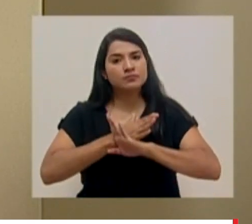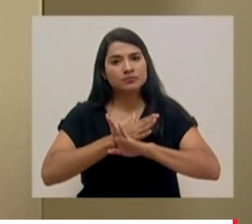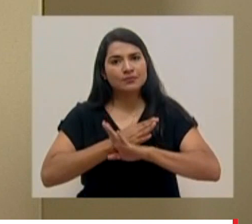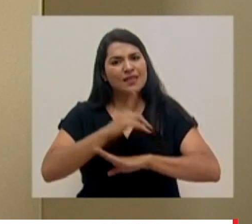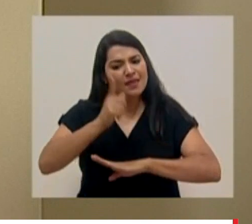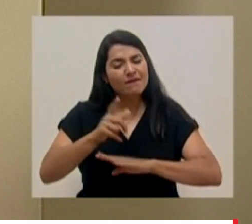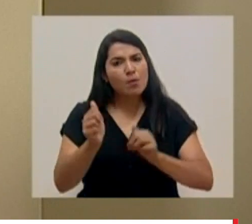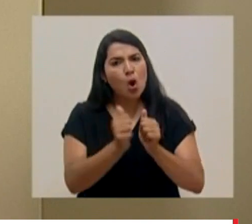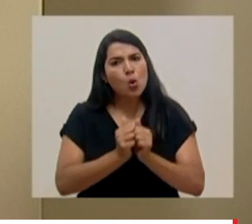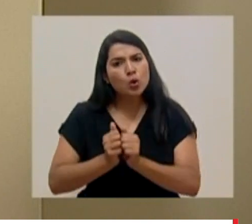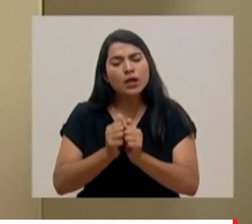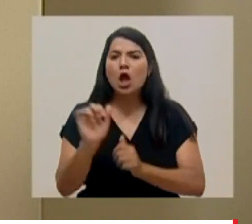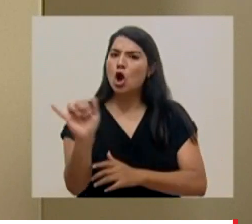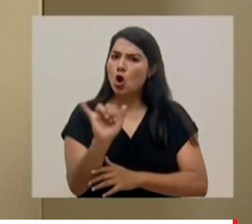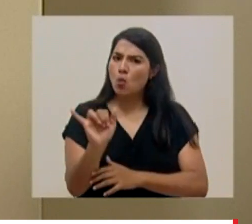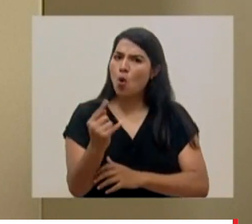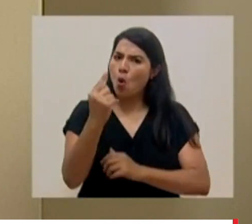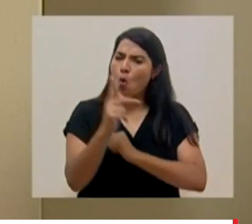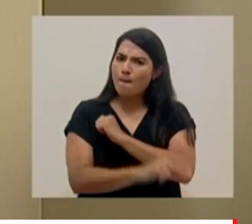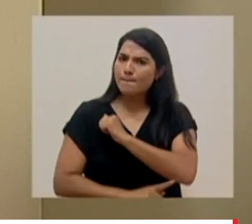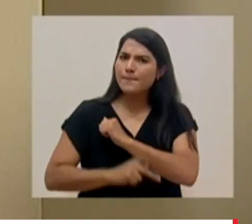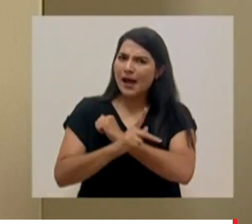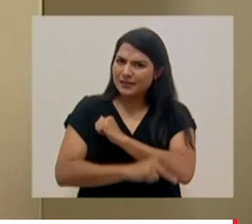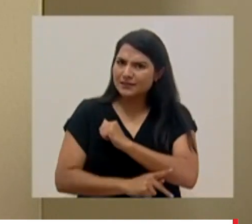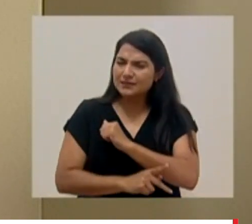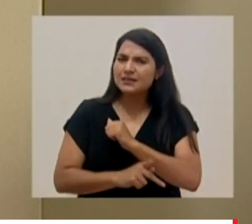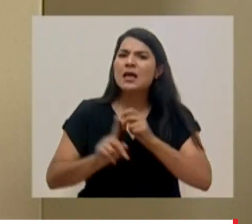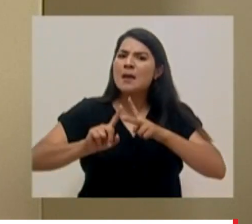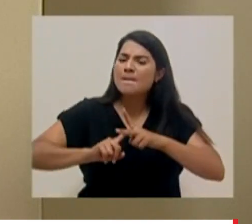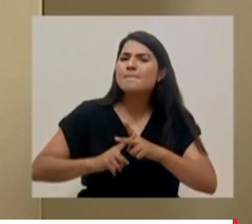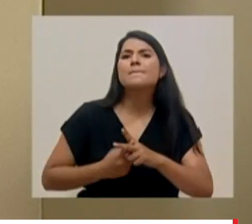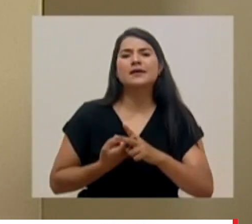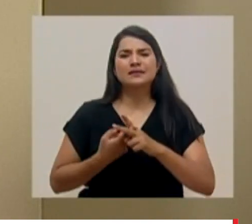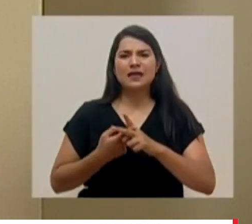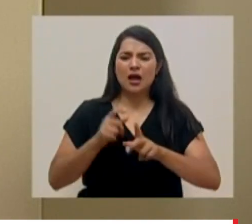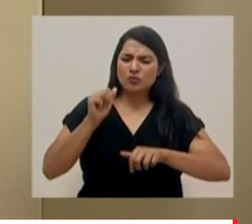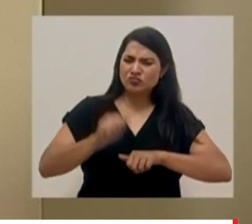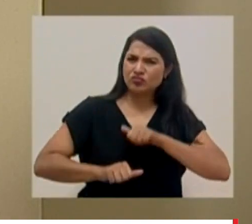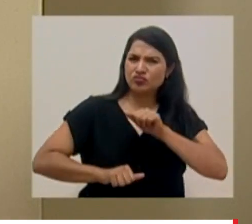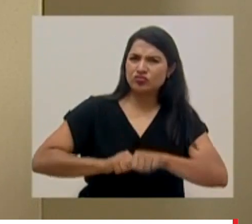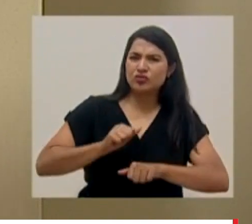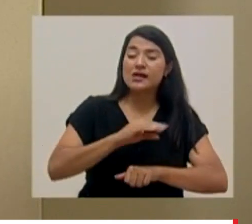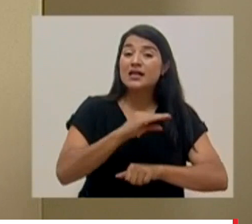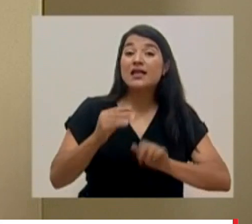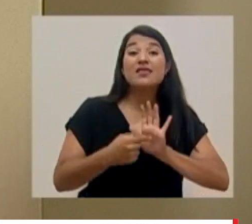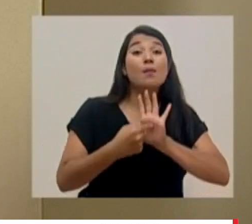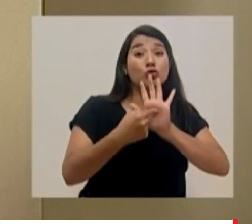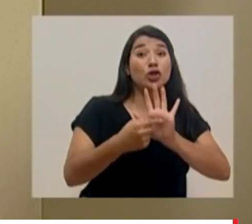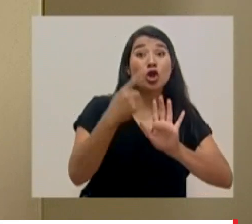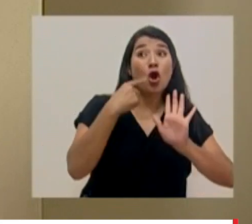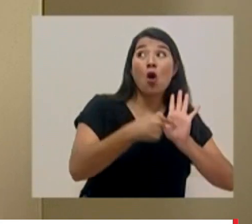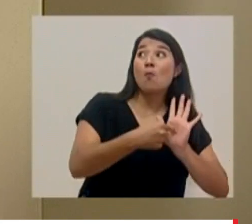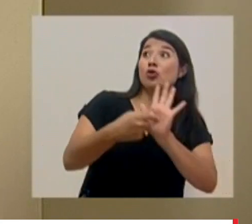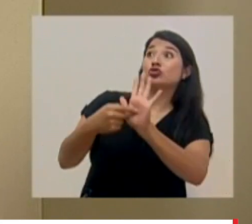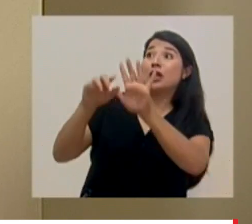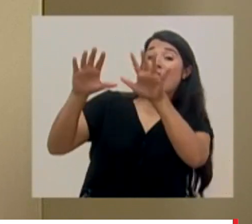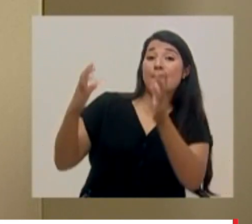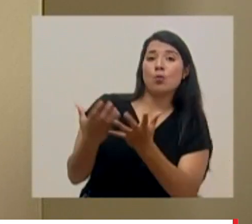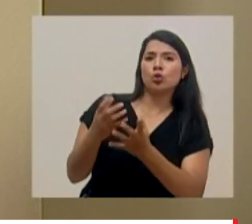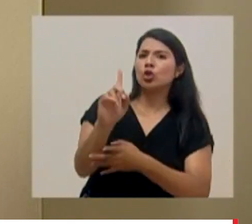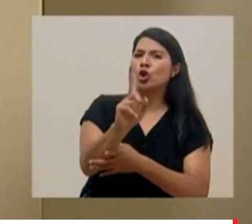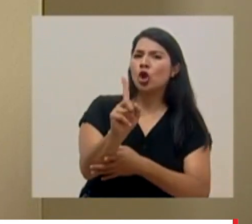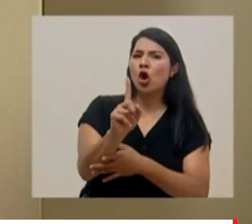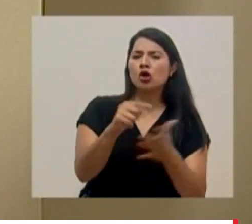de unirnos como país, de elevar nuestro juego y demostrar, no para el mundo, sino para nosotros